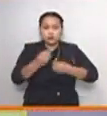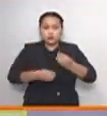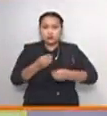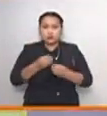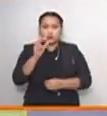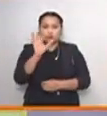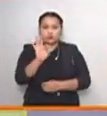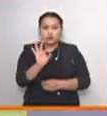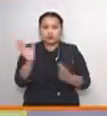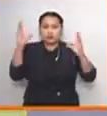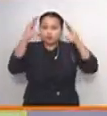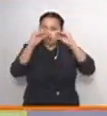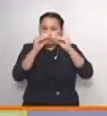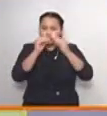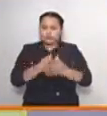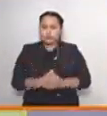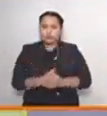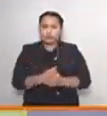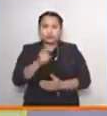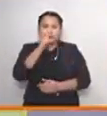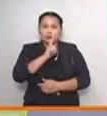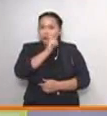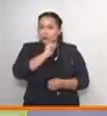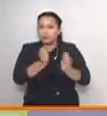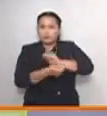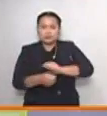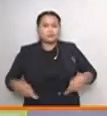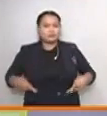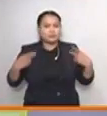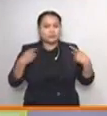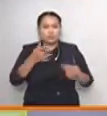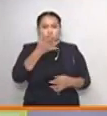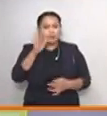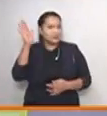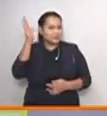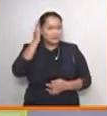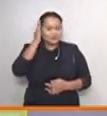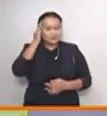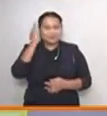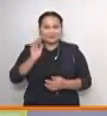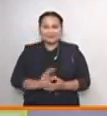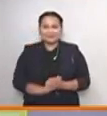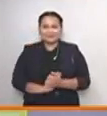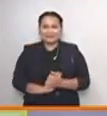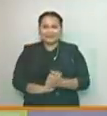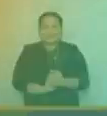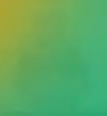sorteo de las 9 de la noche, porque el Loto te cambia la vida y tu suerte lo sabe.